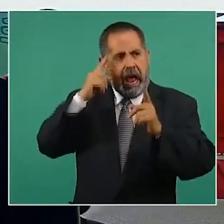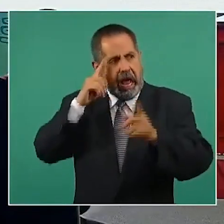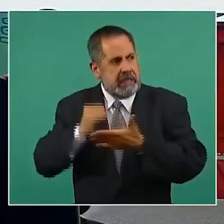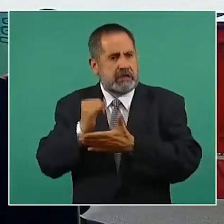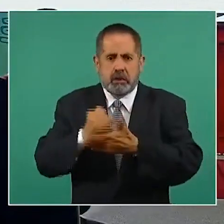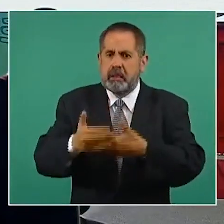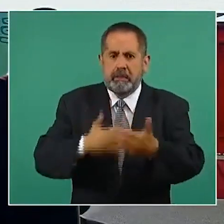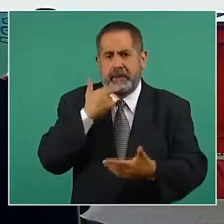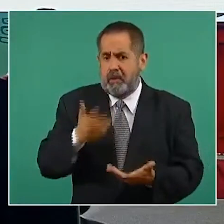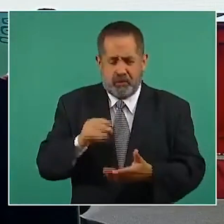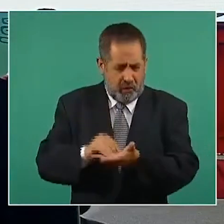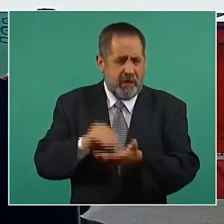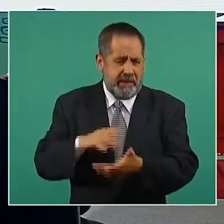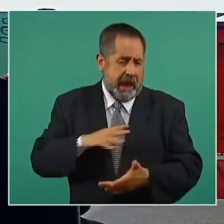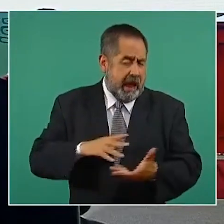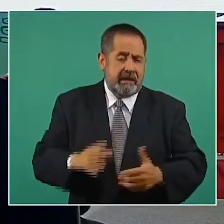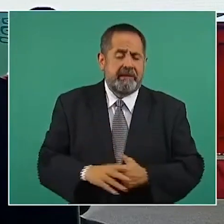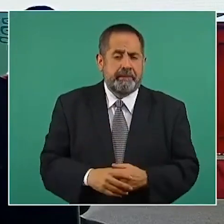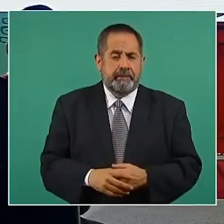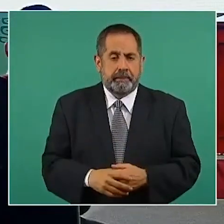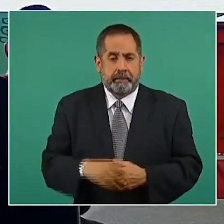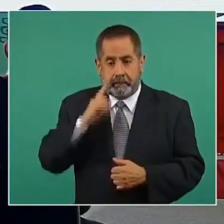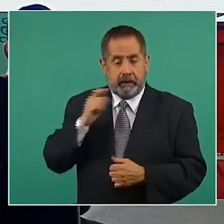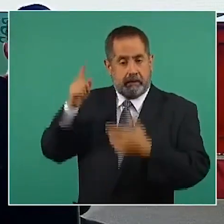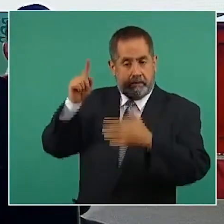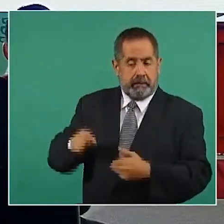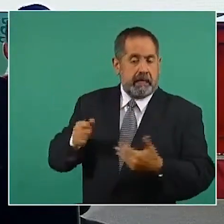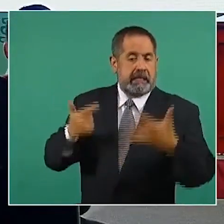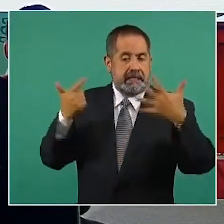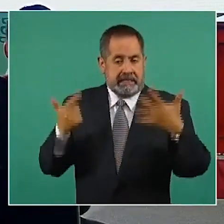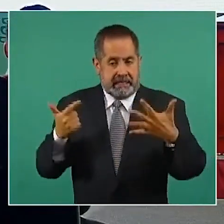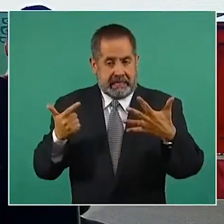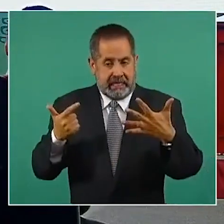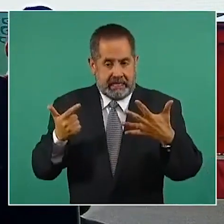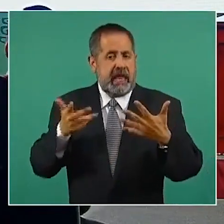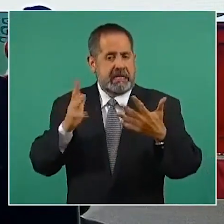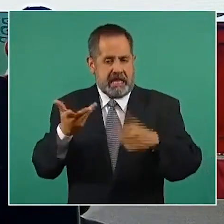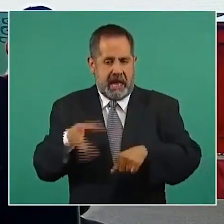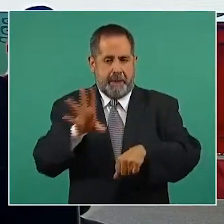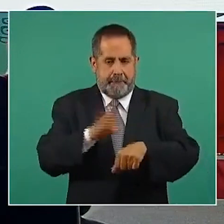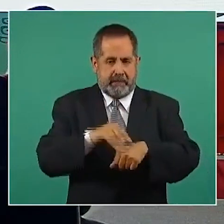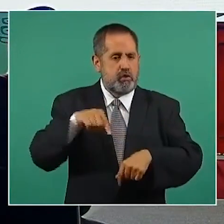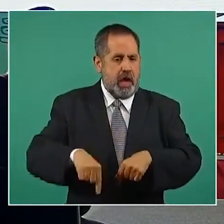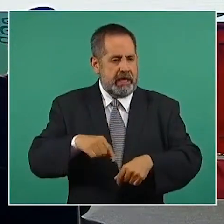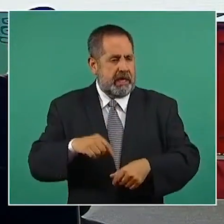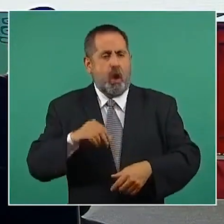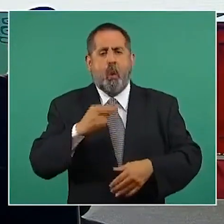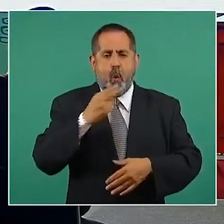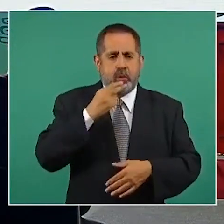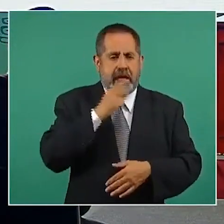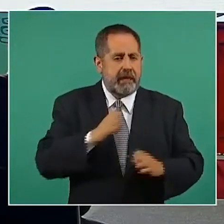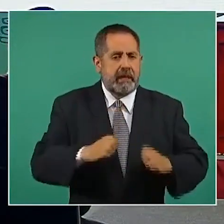de decisiones. Ahora, tenemos estas 7 vacunas ya con la autorización de uso de emergencia. La última